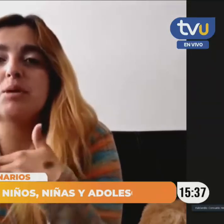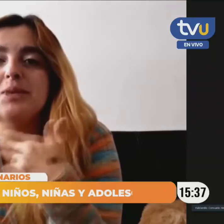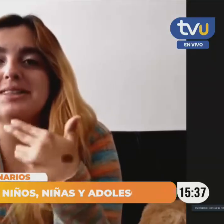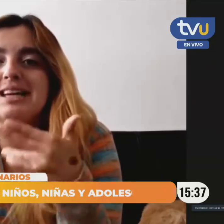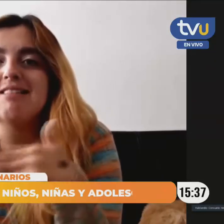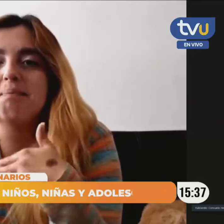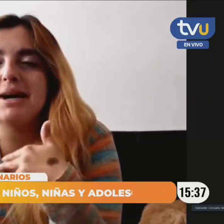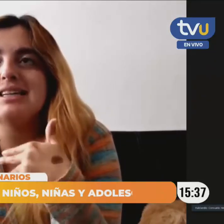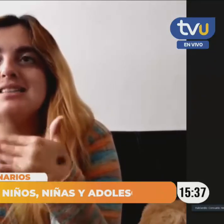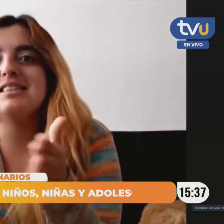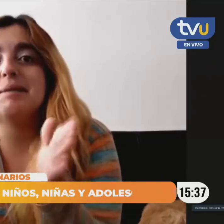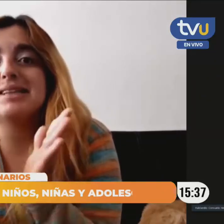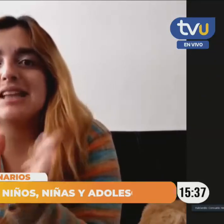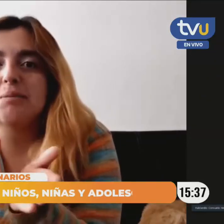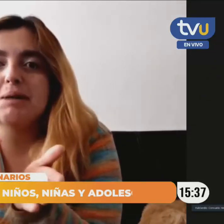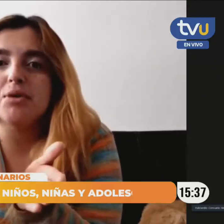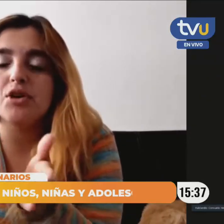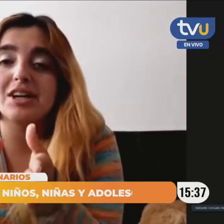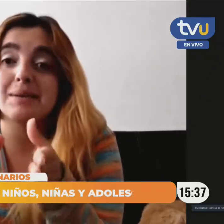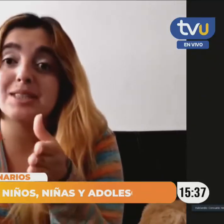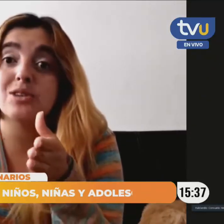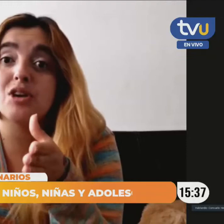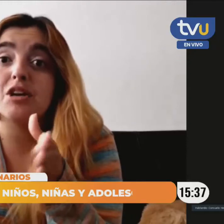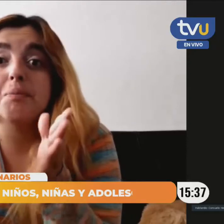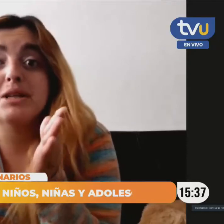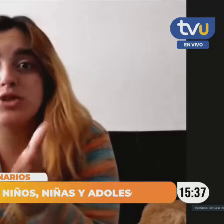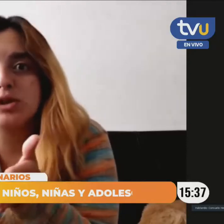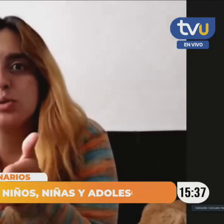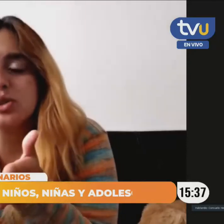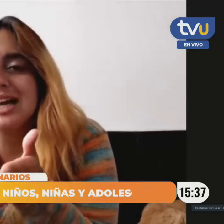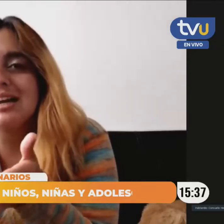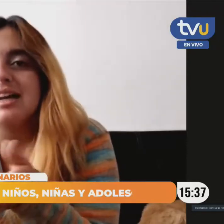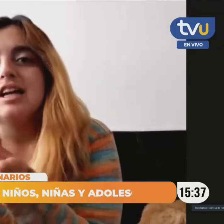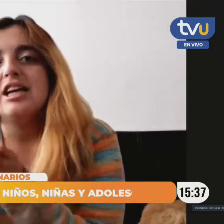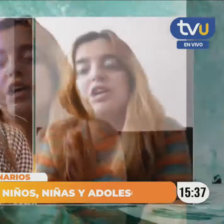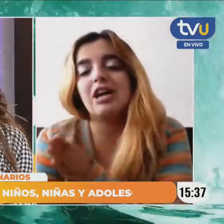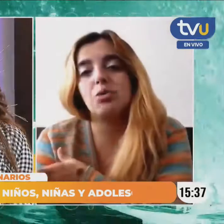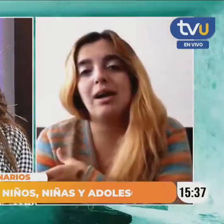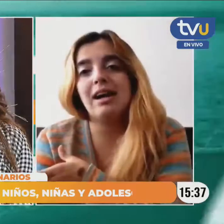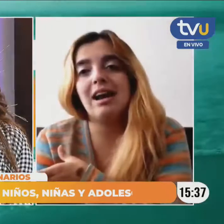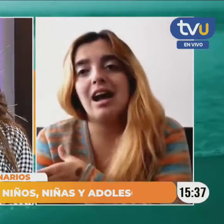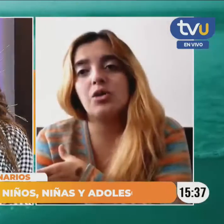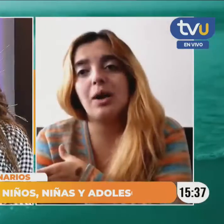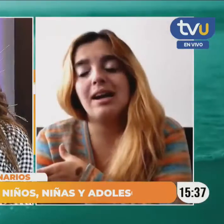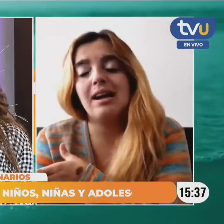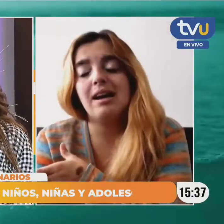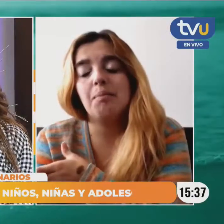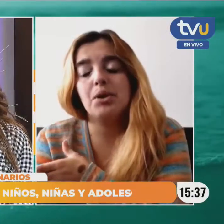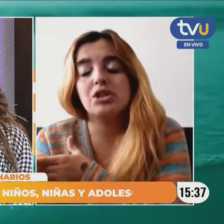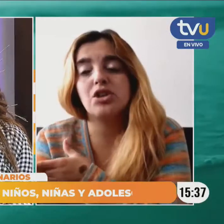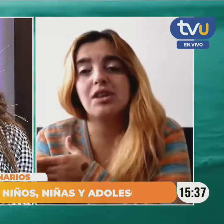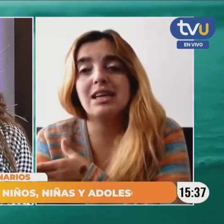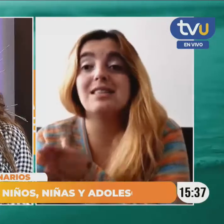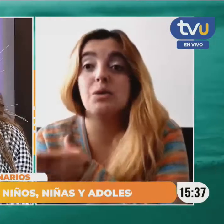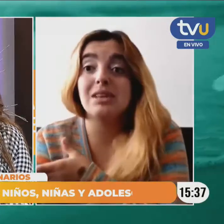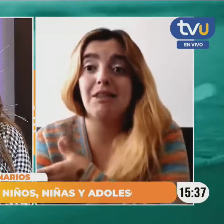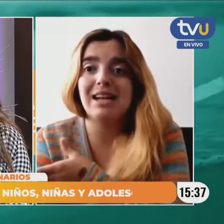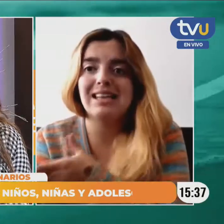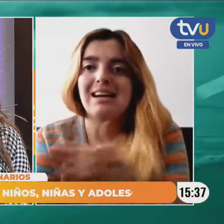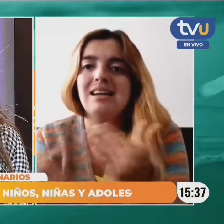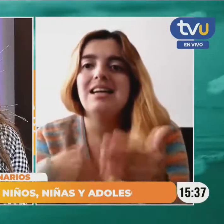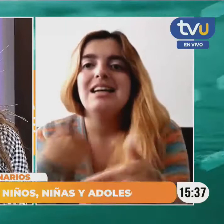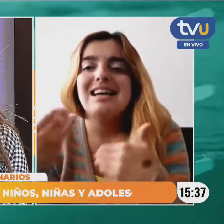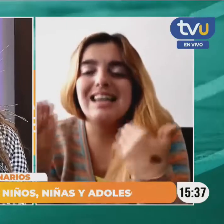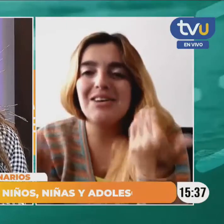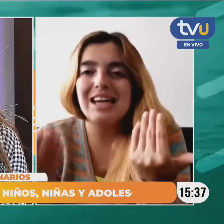visiones y propuestas a nivel país, y a partir de lo mismo, con lo que está pasando con la Convención Constitucional y con el actual proceso de segunda